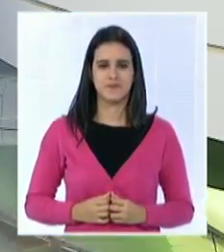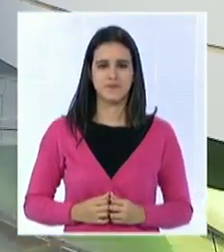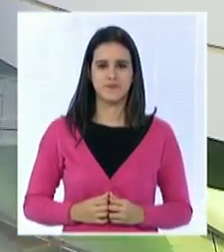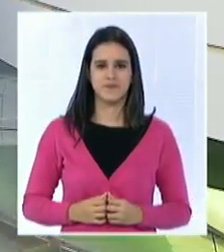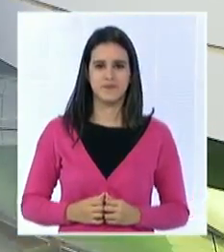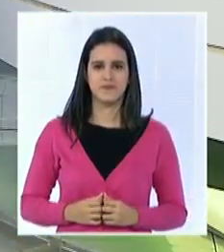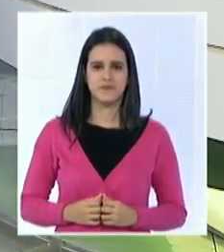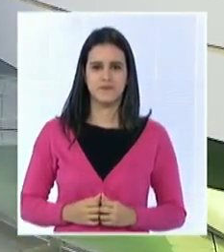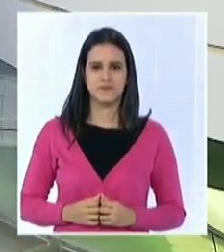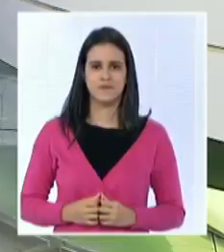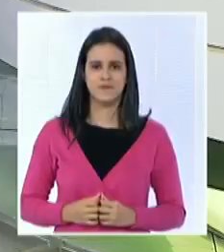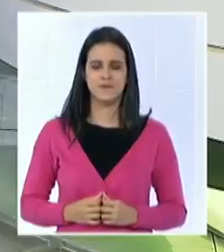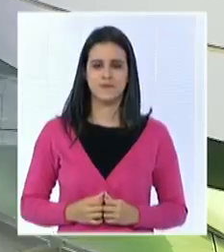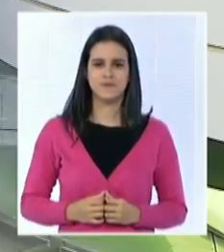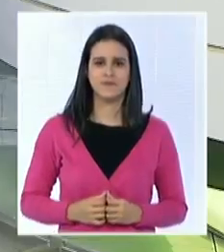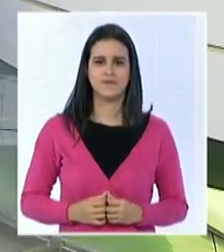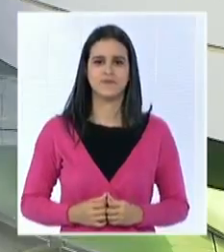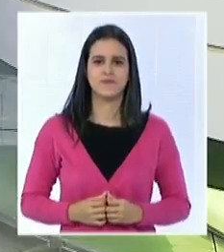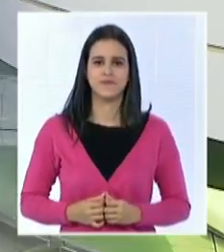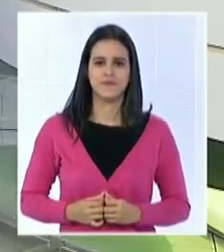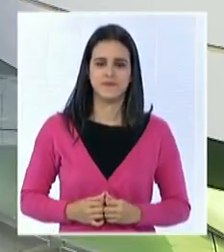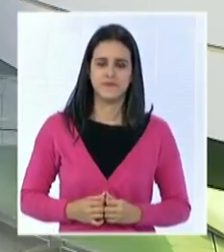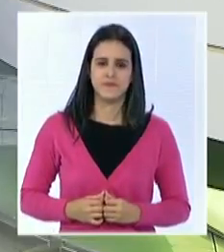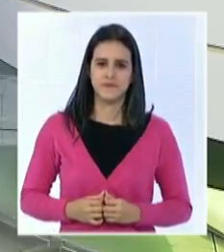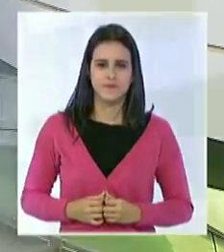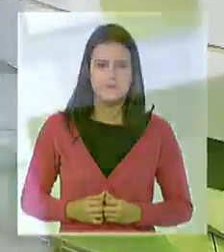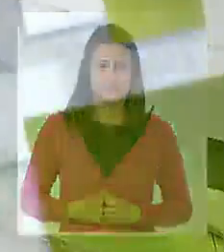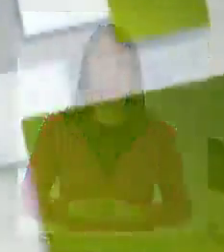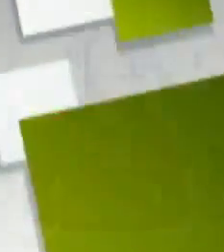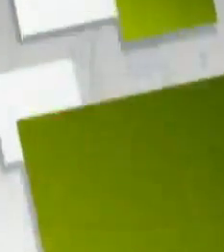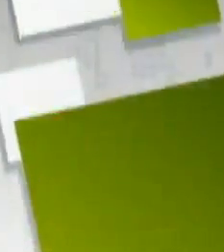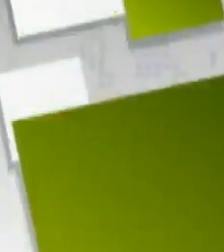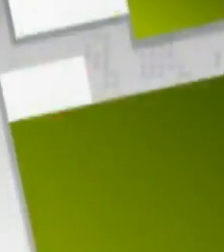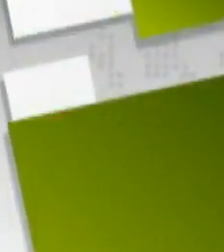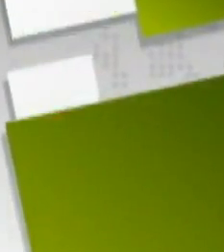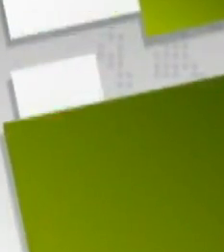micocinasegura@gmail.com. Gracias por su presencia el día de hoy. Recuerde que nos sigue también por Twitter como @